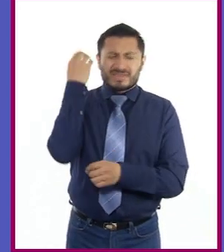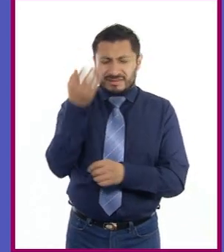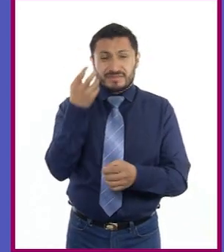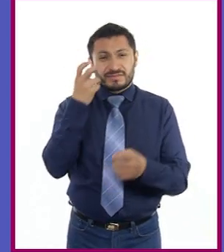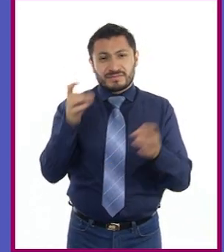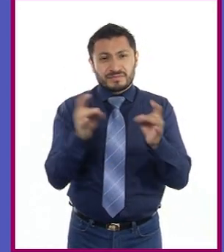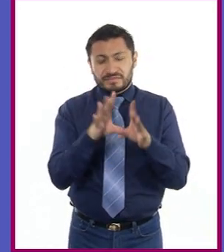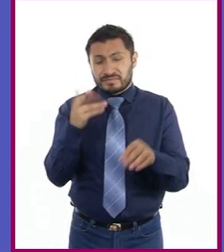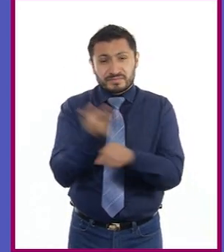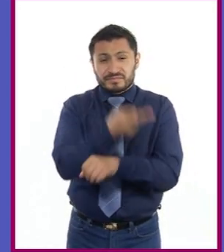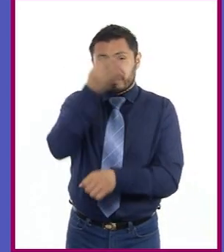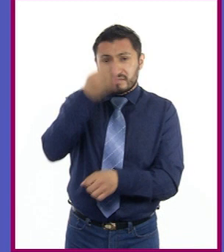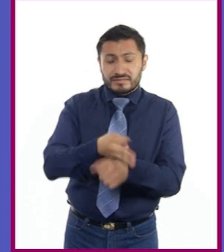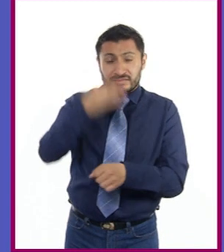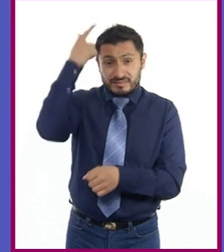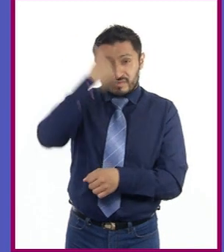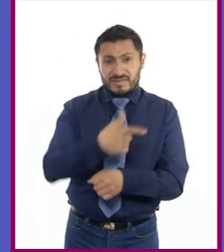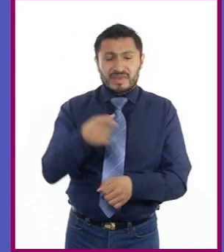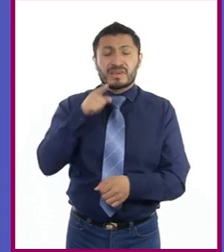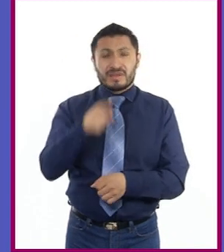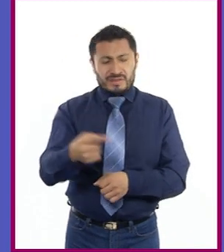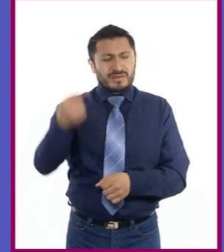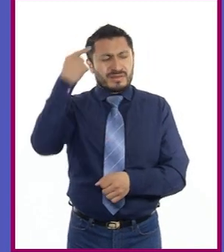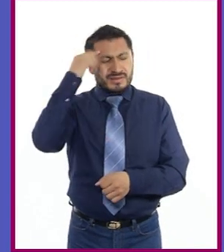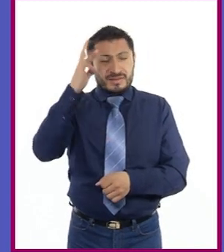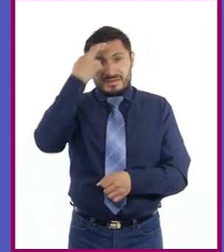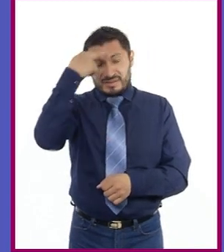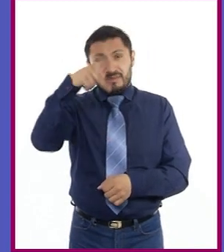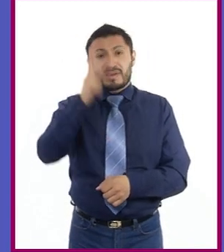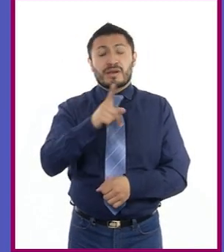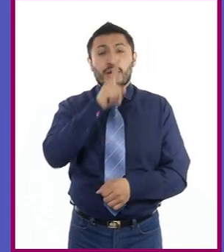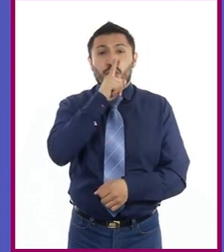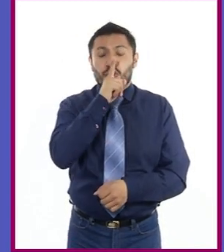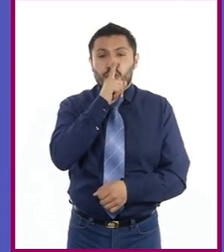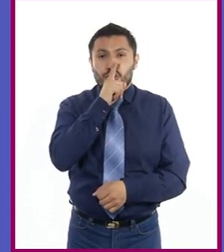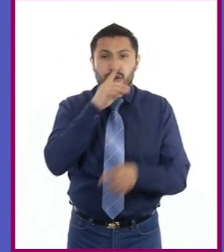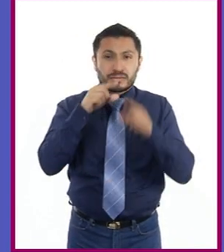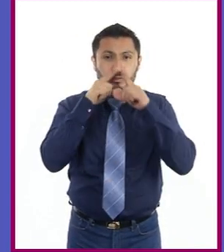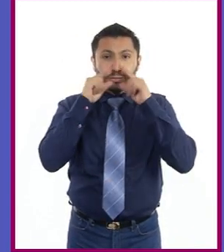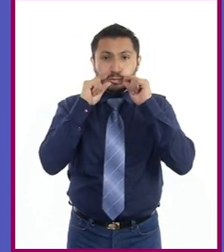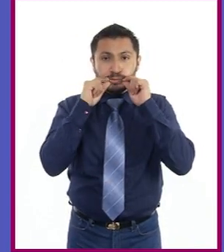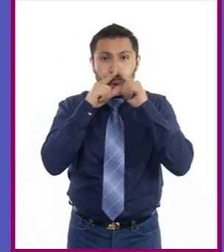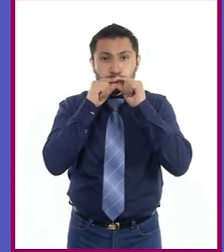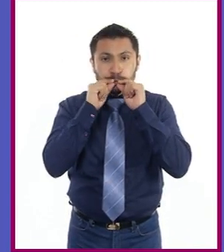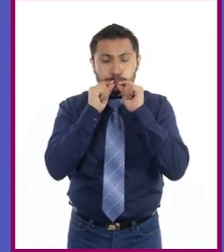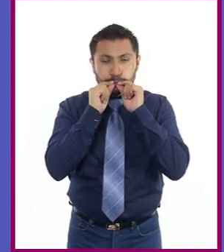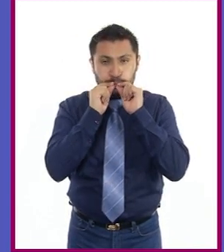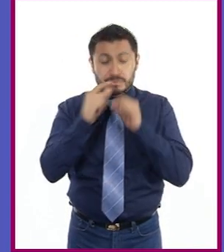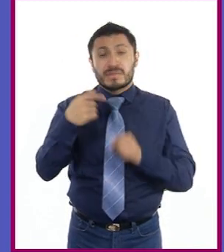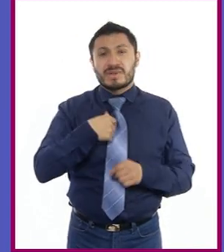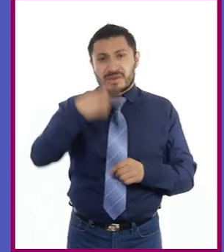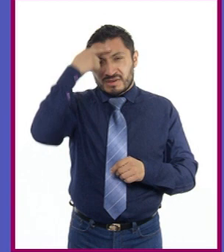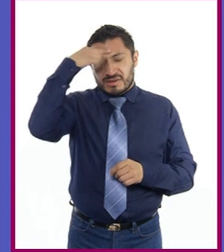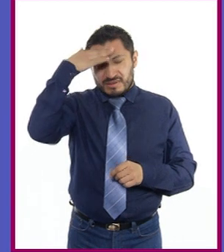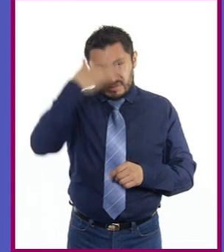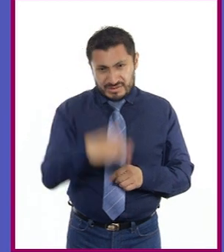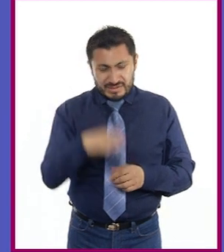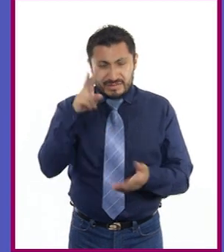esta noche, fiadlo al pensamiento, pero no a la lengua. Y yo sabré remunerar vuestro celo.